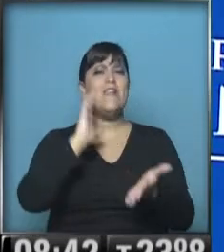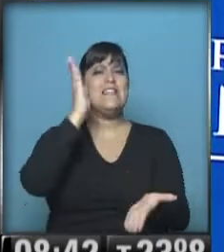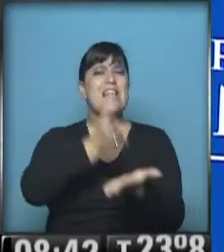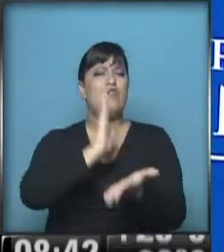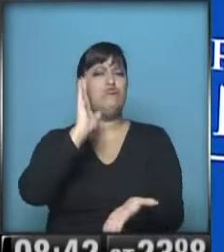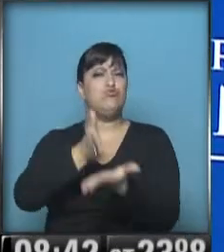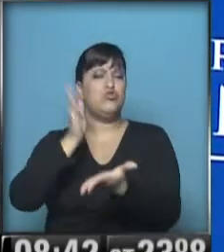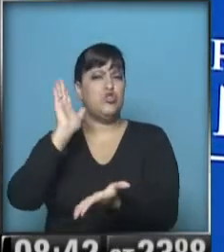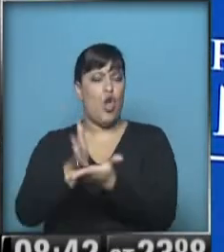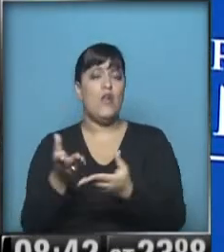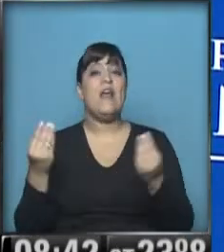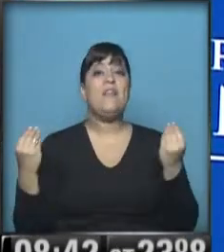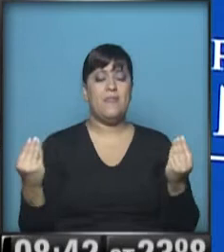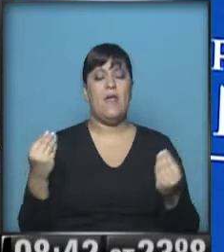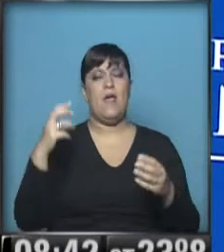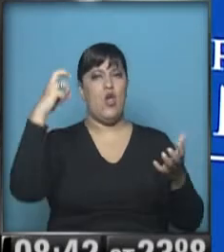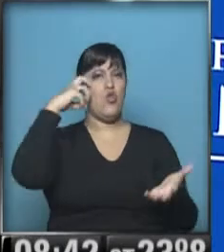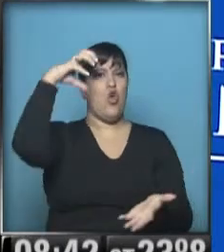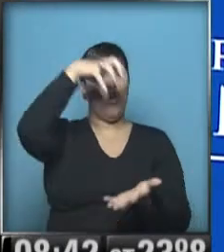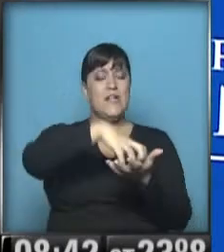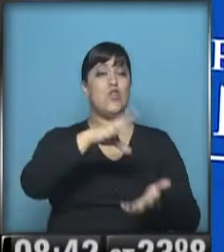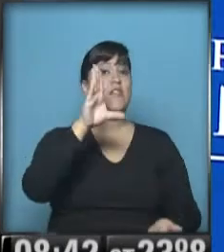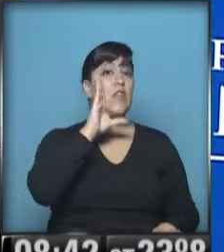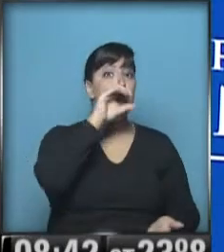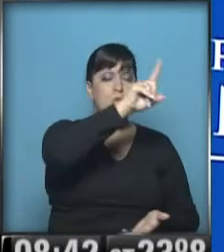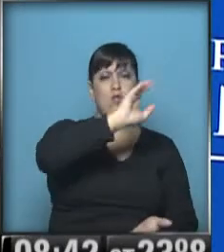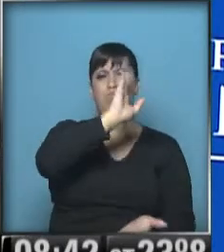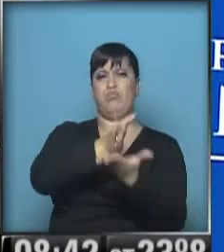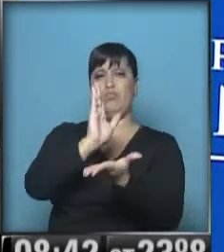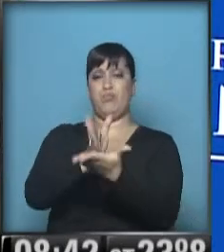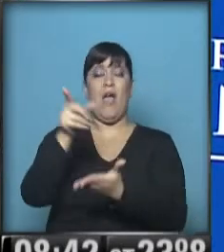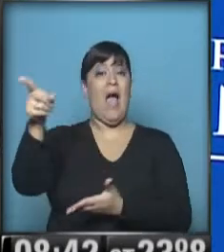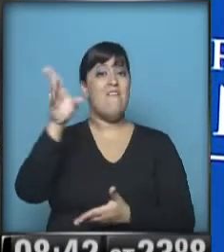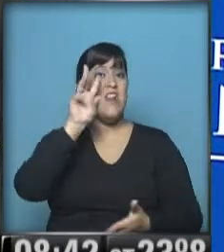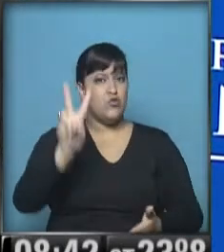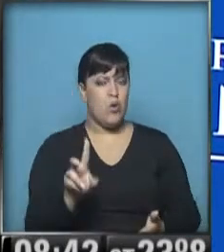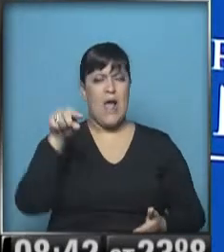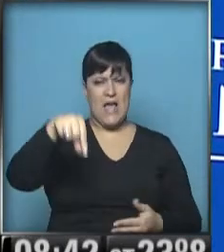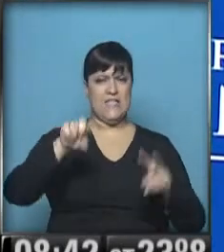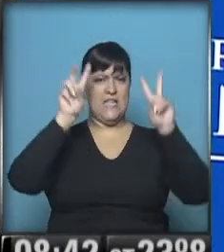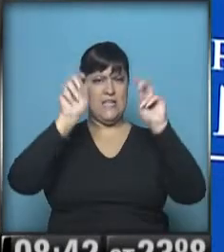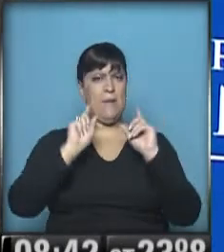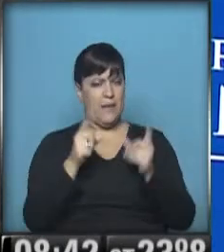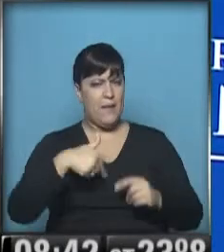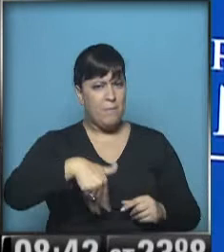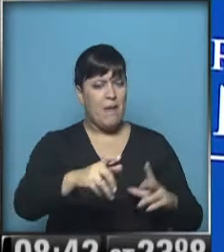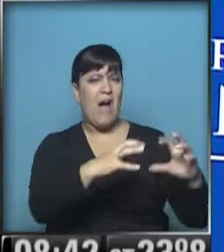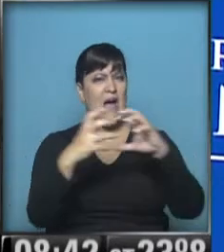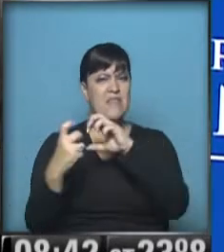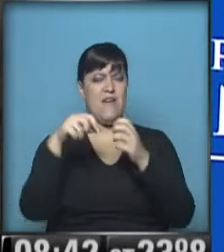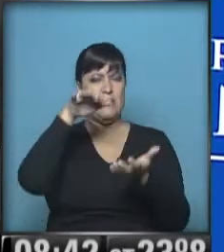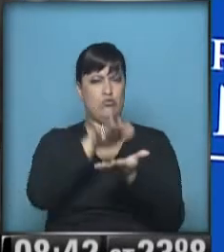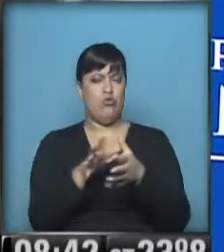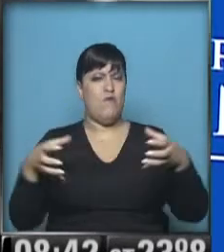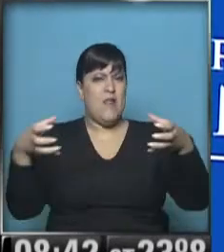objeto por parte del Congreso de los Estados Unidos. Eso va a ser tratado también hoy aquí en esta cumbre del Mercosur.